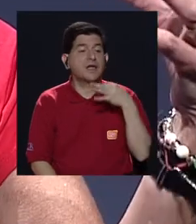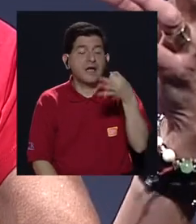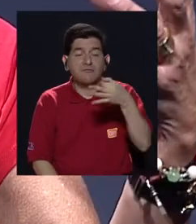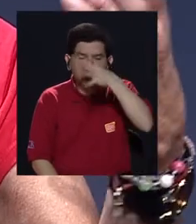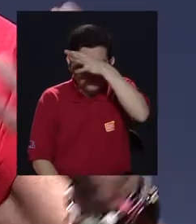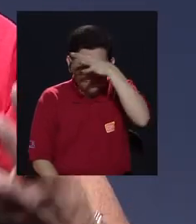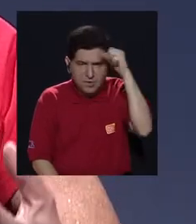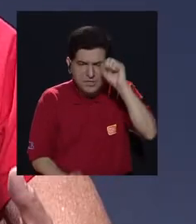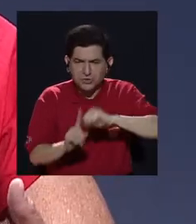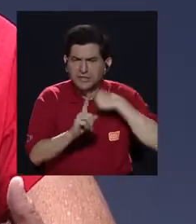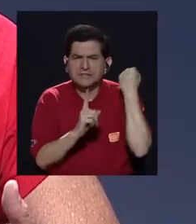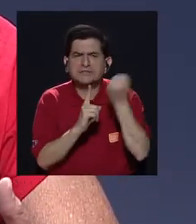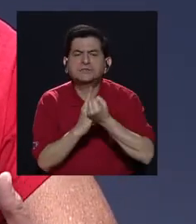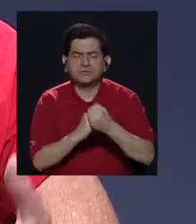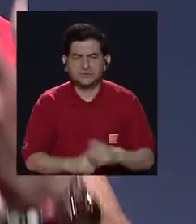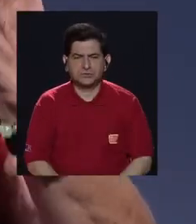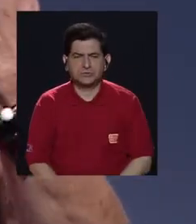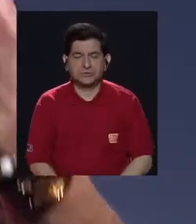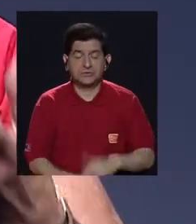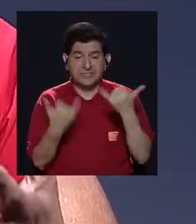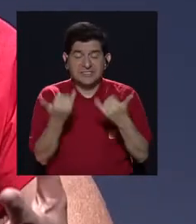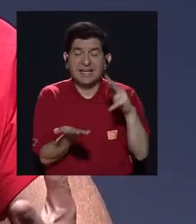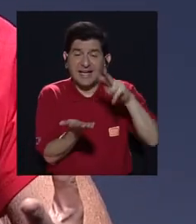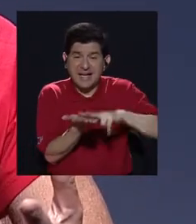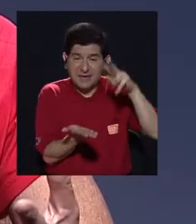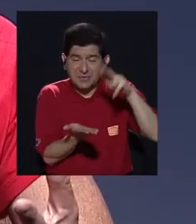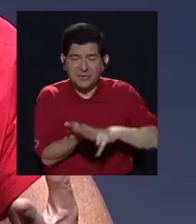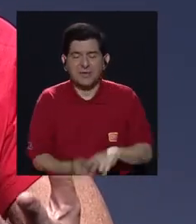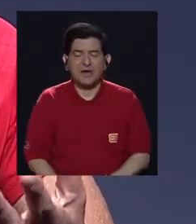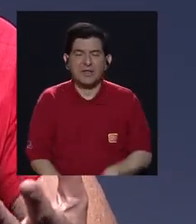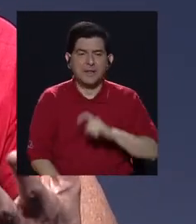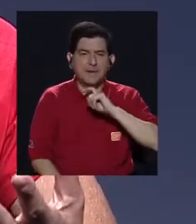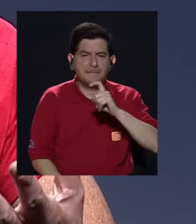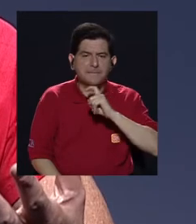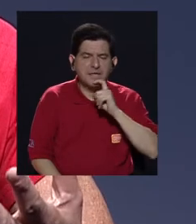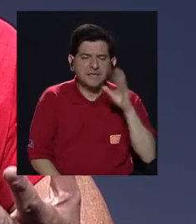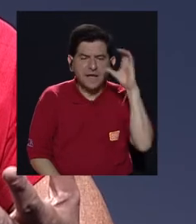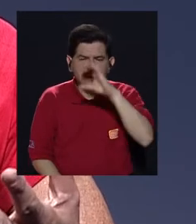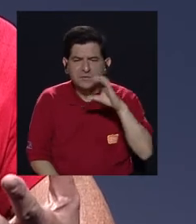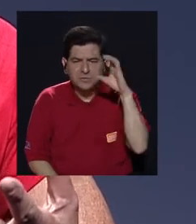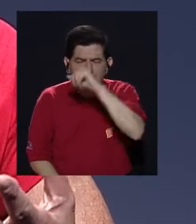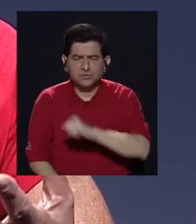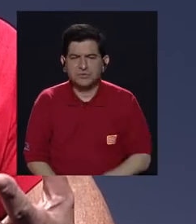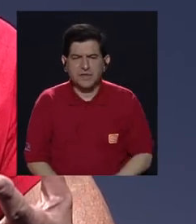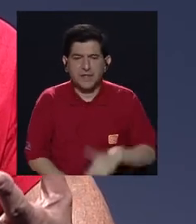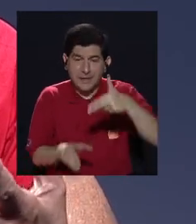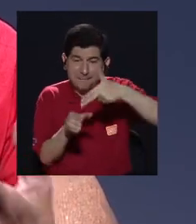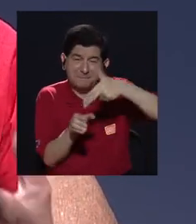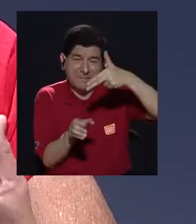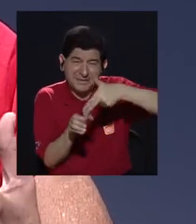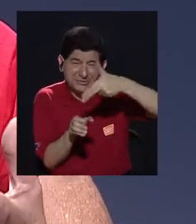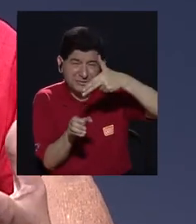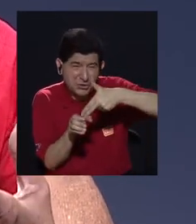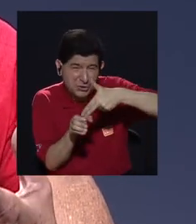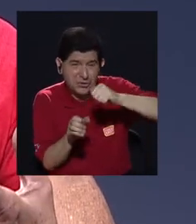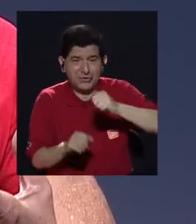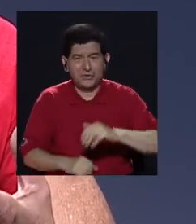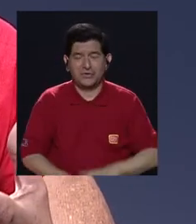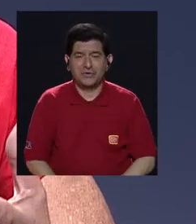viene para la amazonía 1000 y aprobadas mineras petroleras